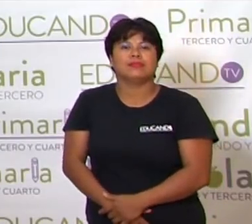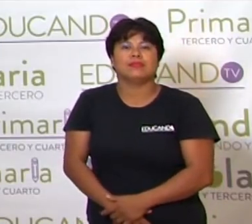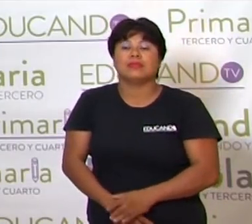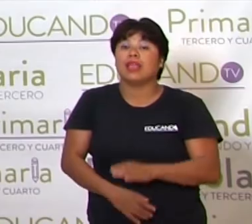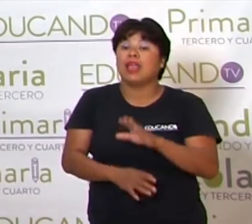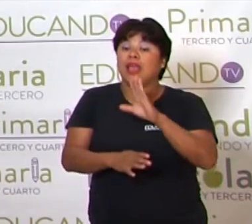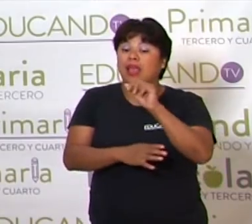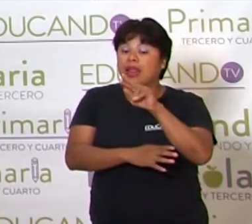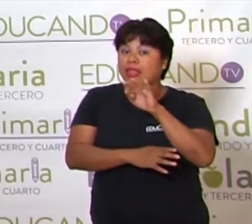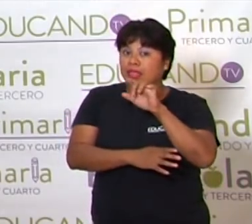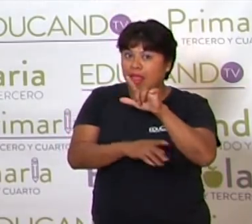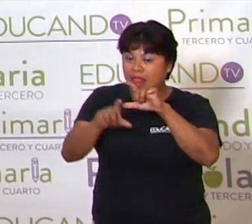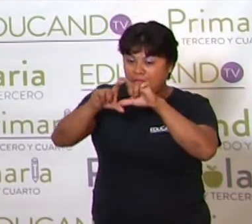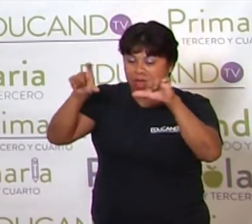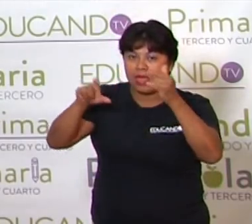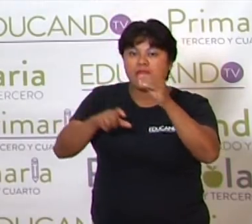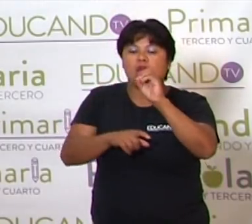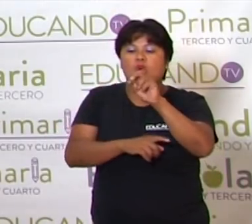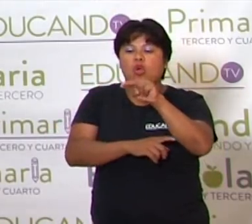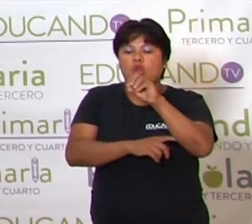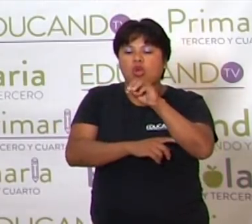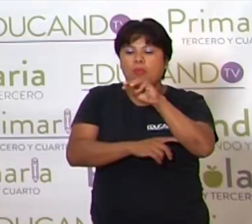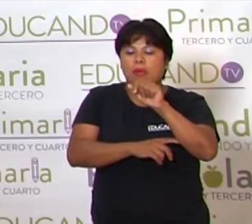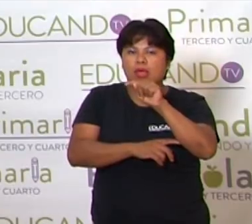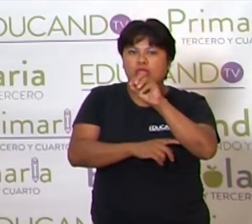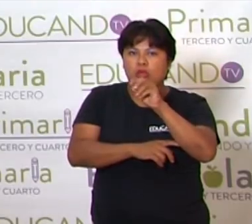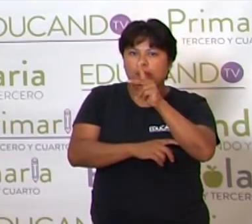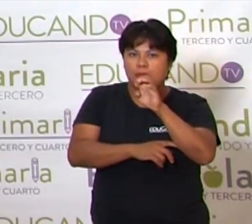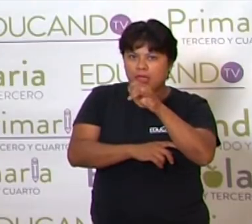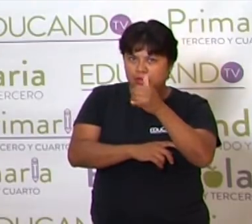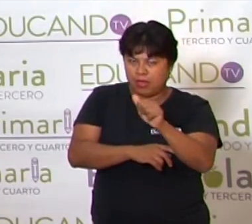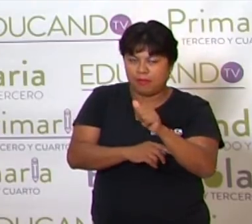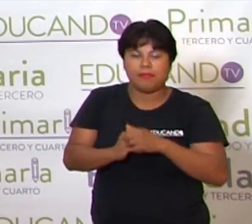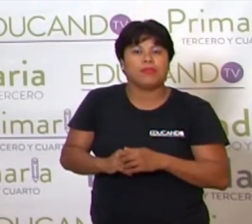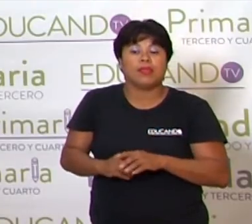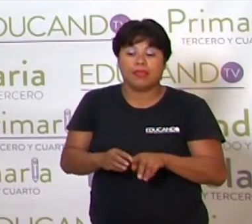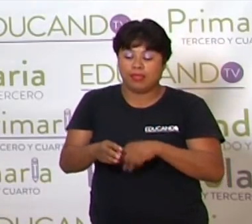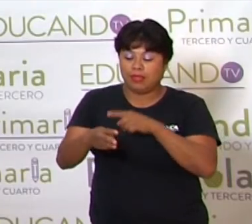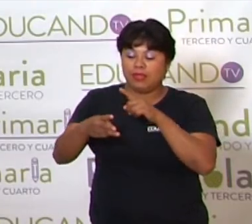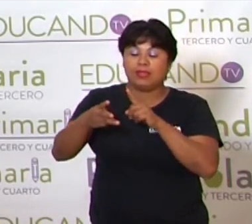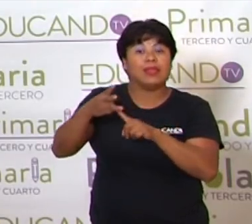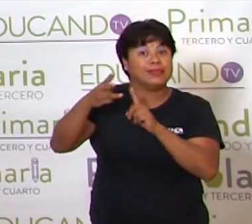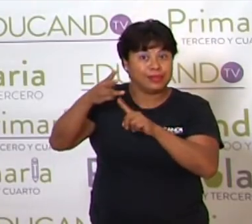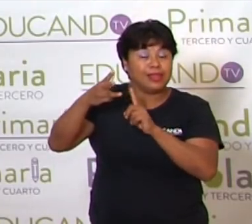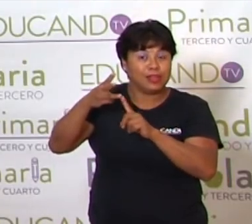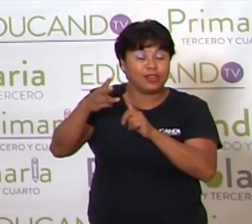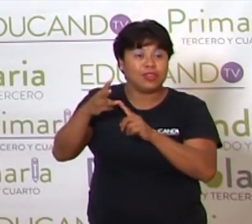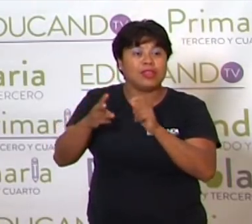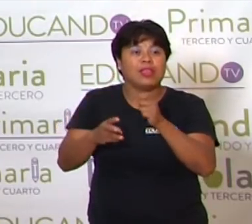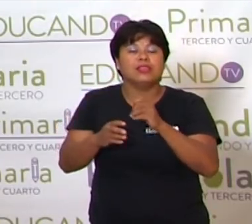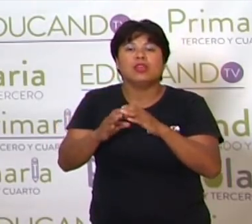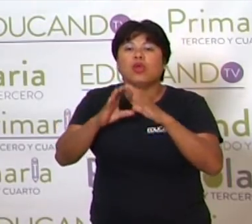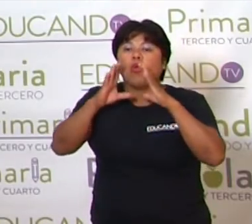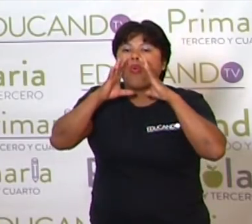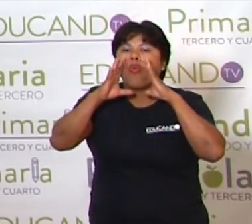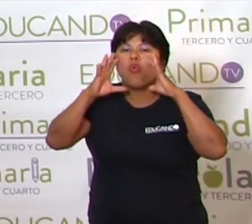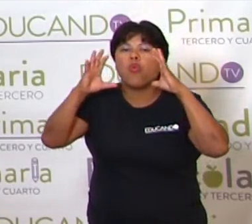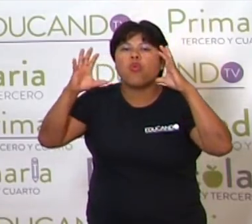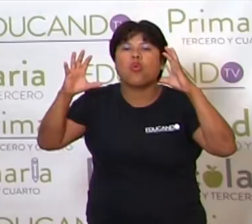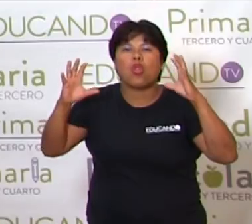Cartel y onomatopeya. Continuamos entonces. Lo tercero es el globo.